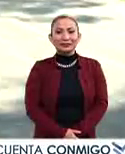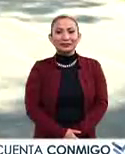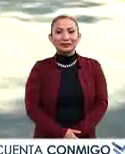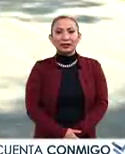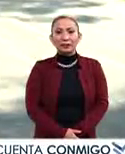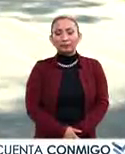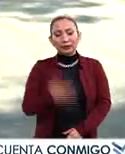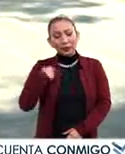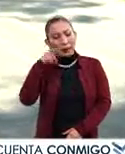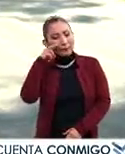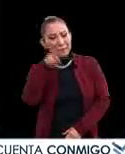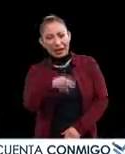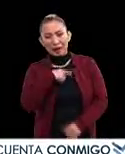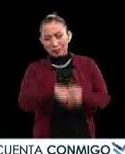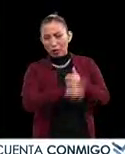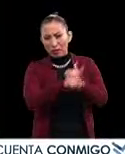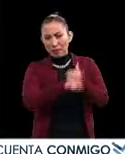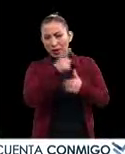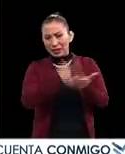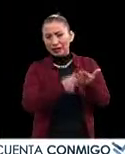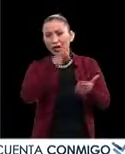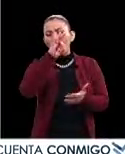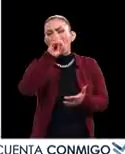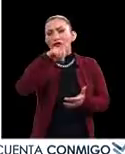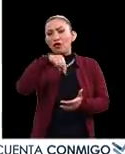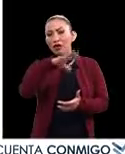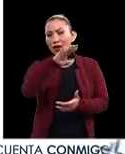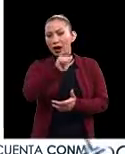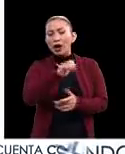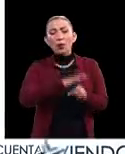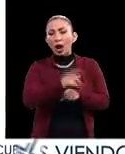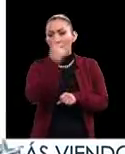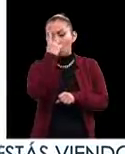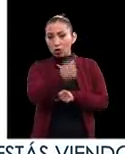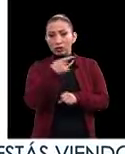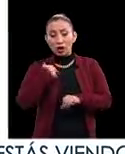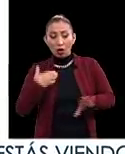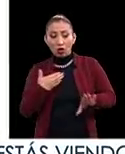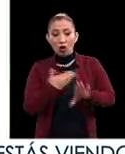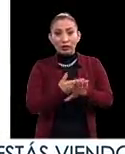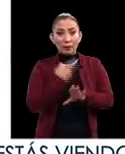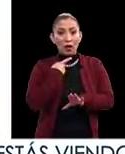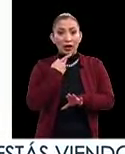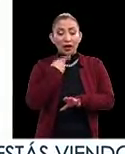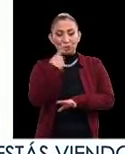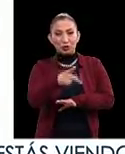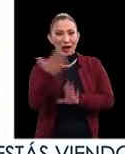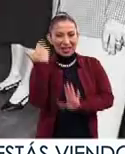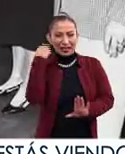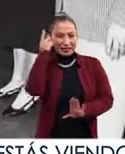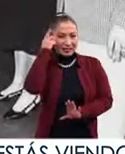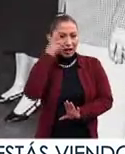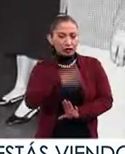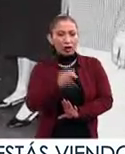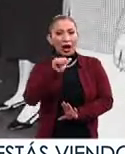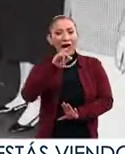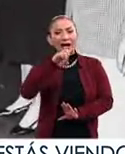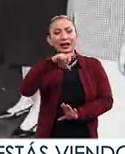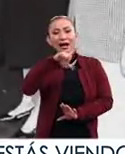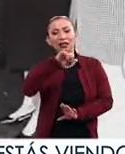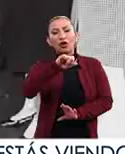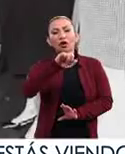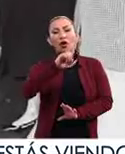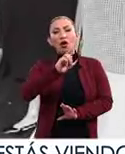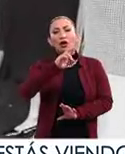Dentro de los embates que ha enfrentado el Fondo de Cultura Económica, destaca la persecución política contra su entonces director Arnaldo